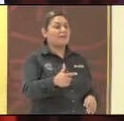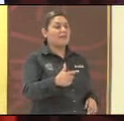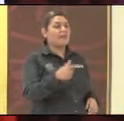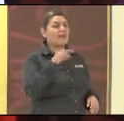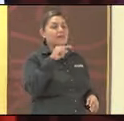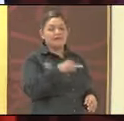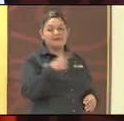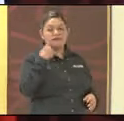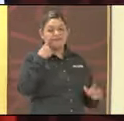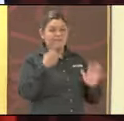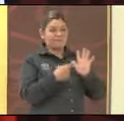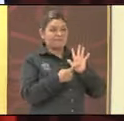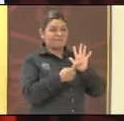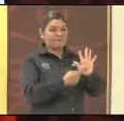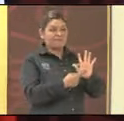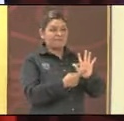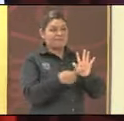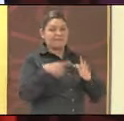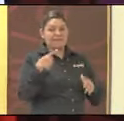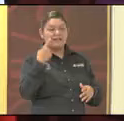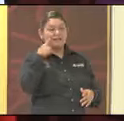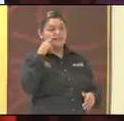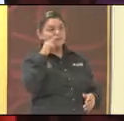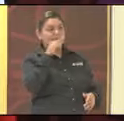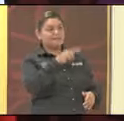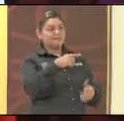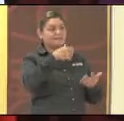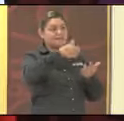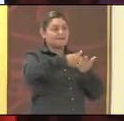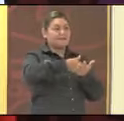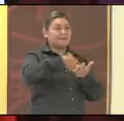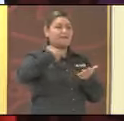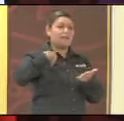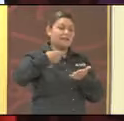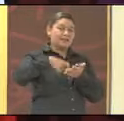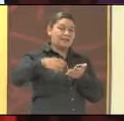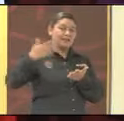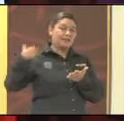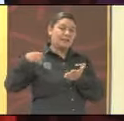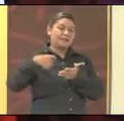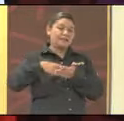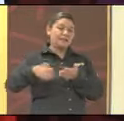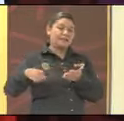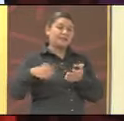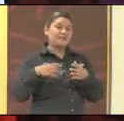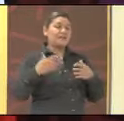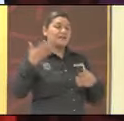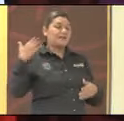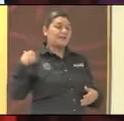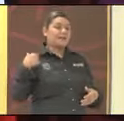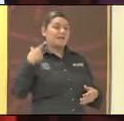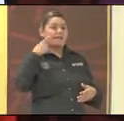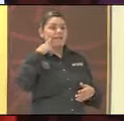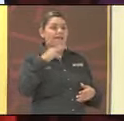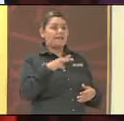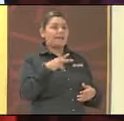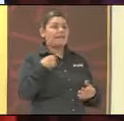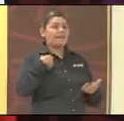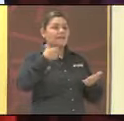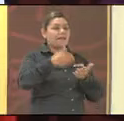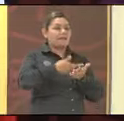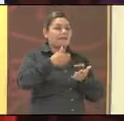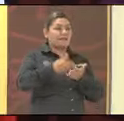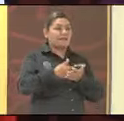estuvimos, miren, ahí está la draga que ven al fondo, es la draga que adquirimos, la draga que ven aquí atrás de mí, es la draga